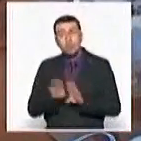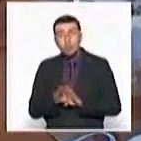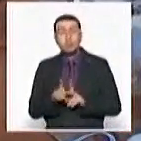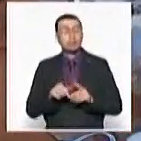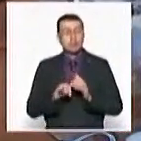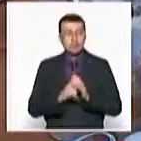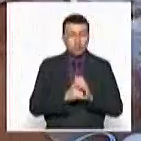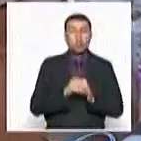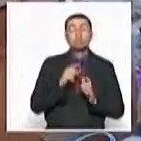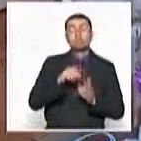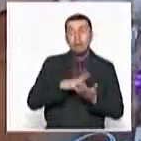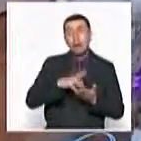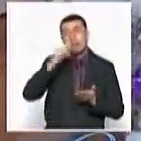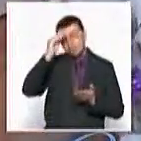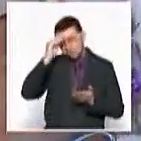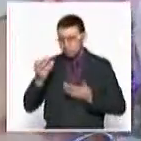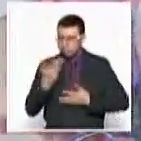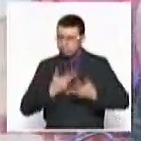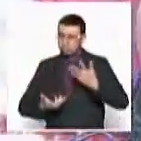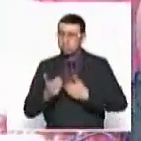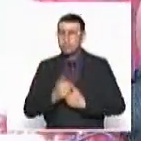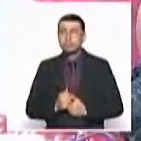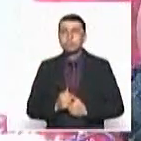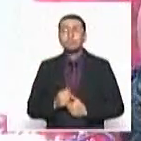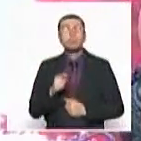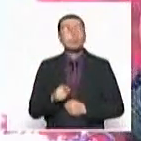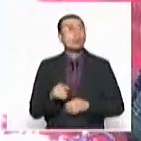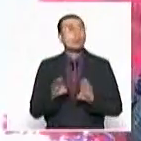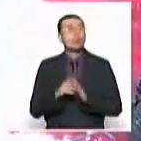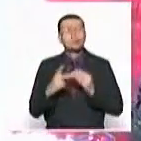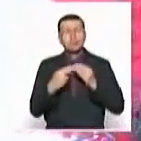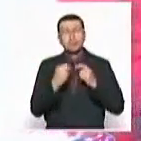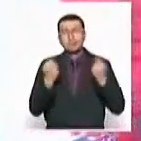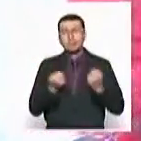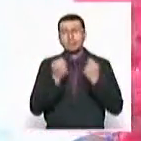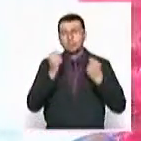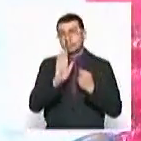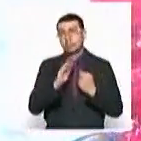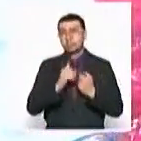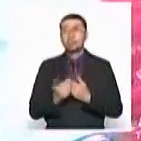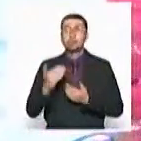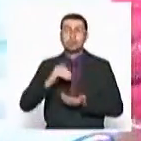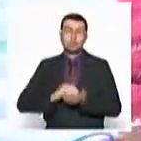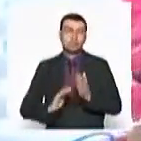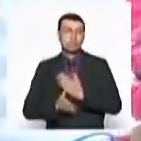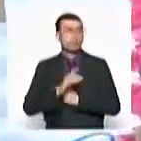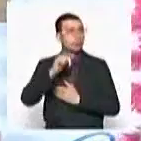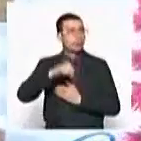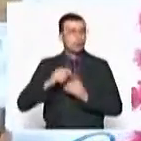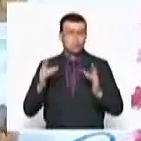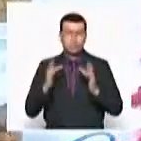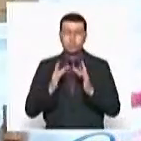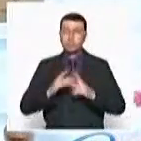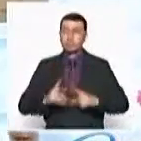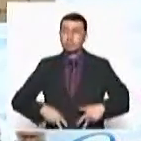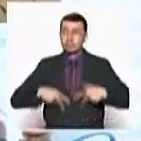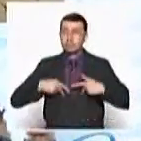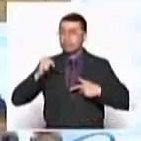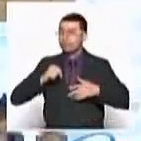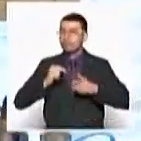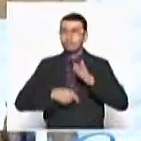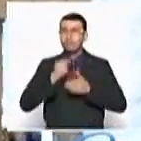células. Bueno, vamos a hacer el acostumbrado paréntesis del momento, ya regresamos con ustedes aquí en Conexión Vital en directo